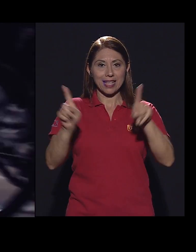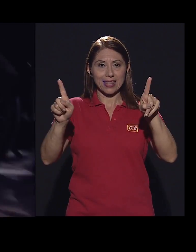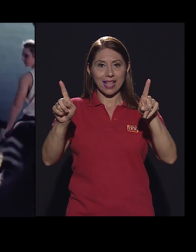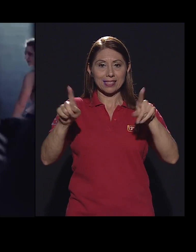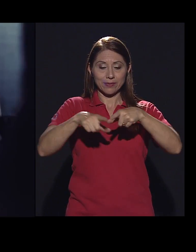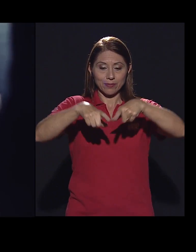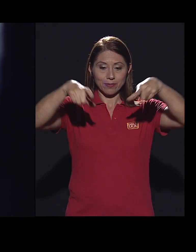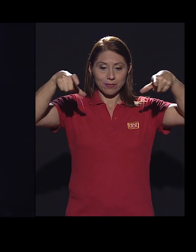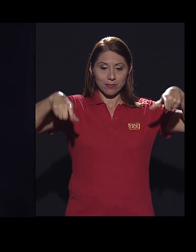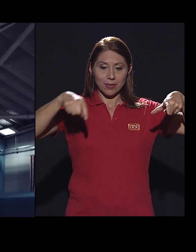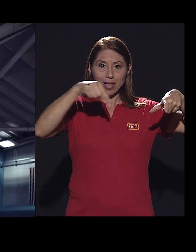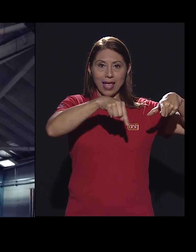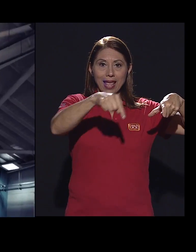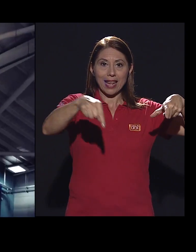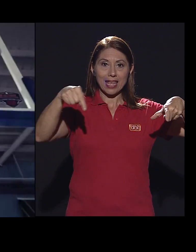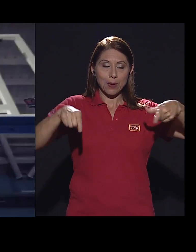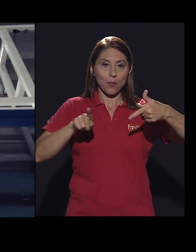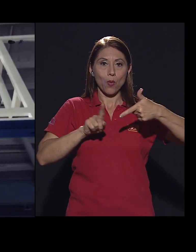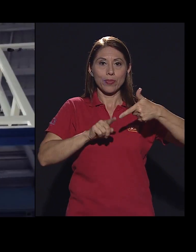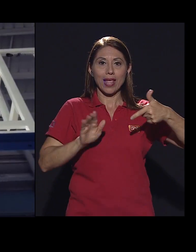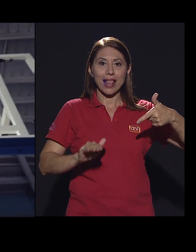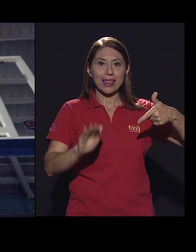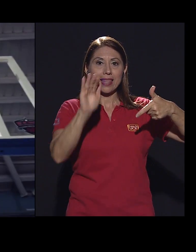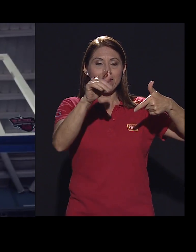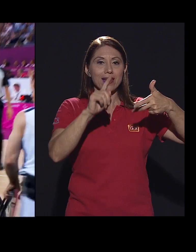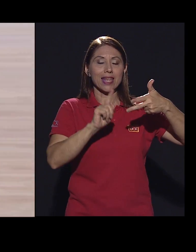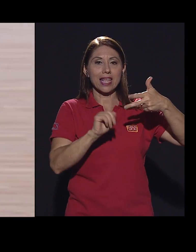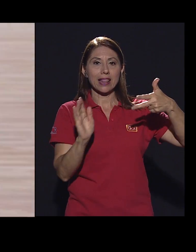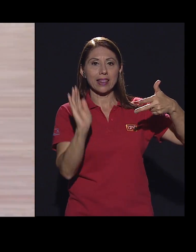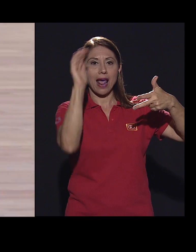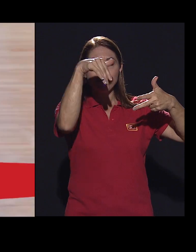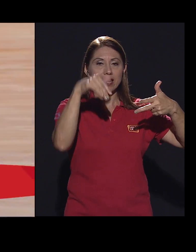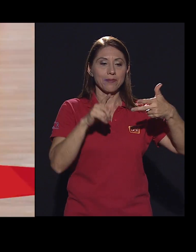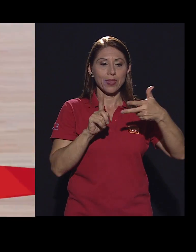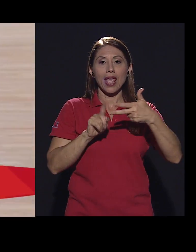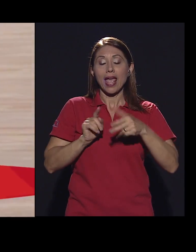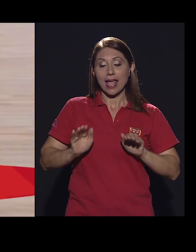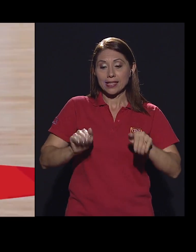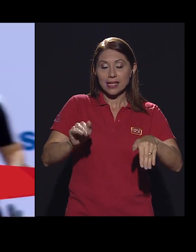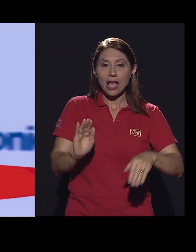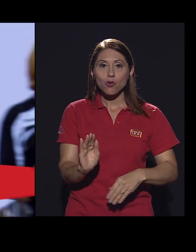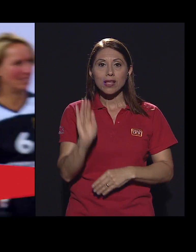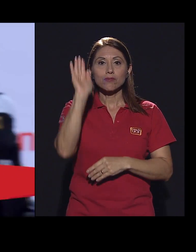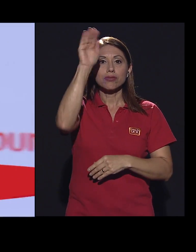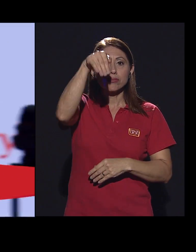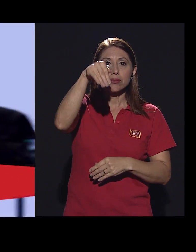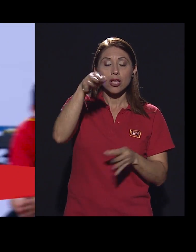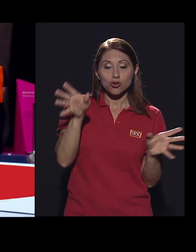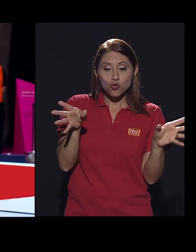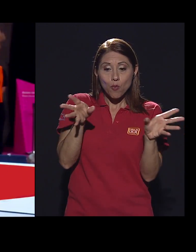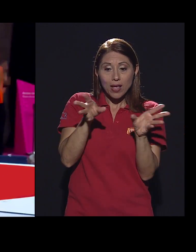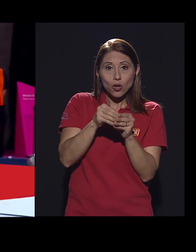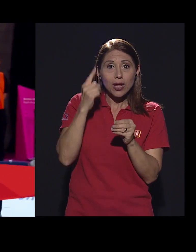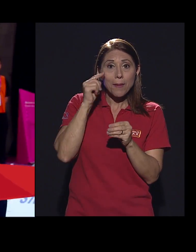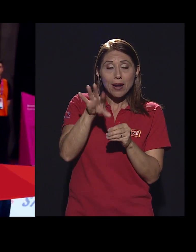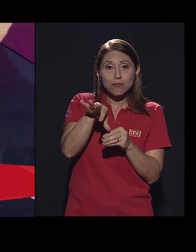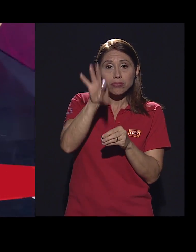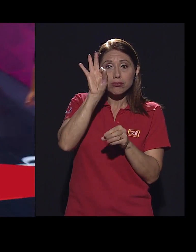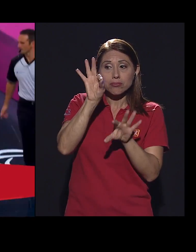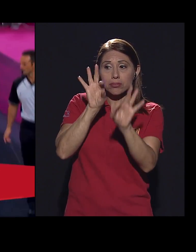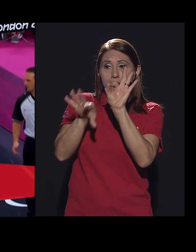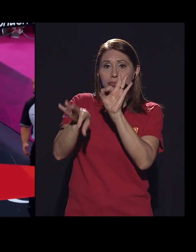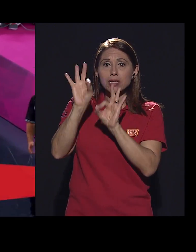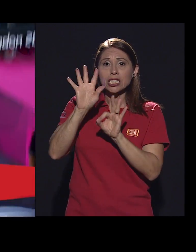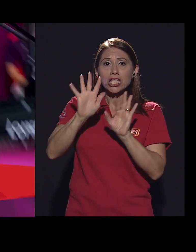del equipo dentro de la cancha, el dribbling y el traveling. En el baloncesto de silla de ruedas, la sumatoria de la clasificación de los